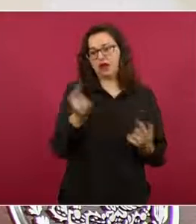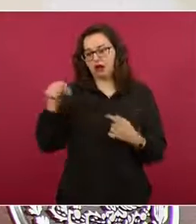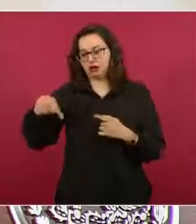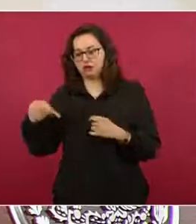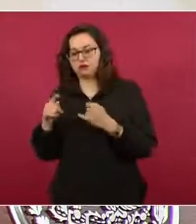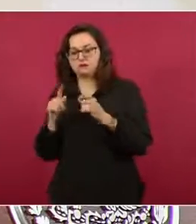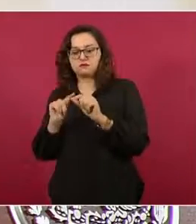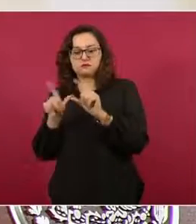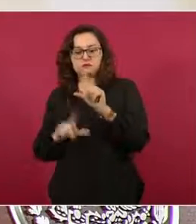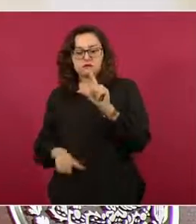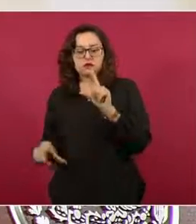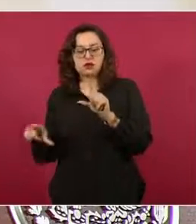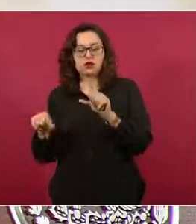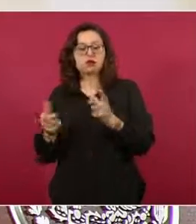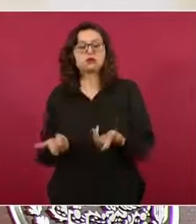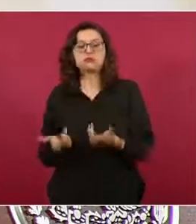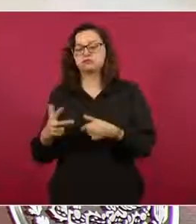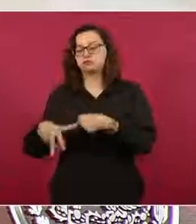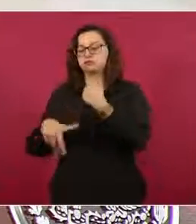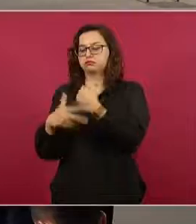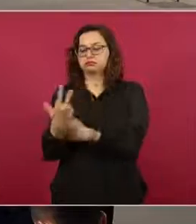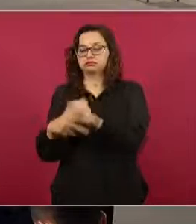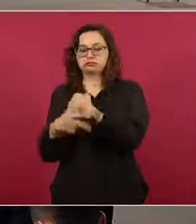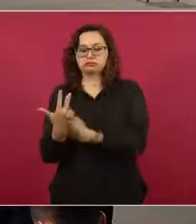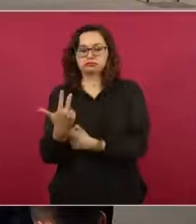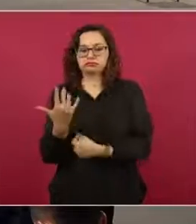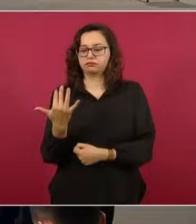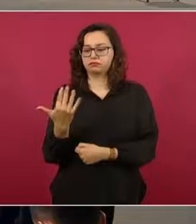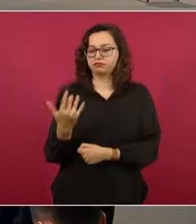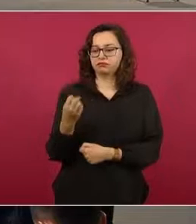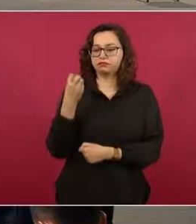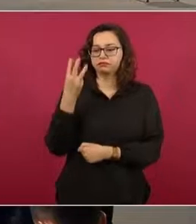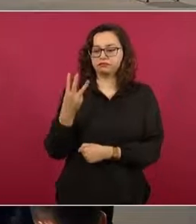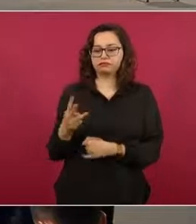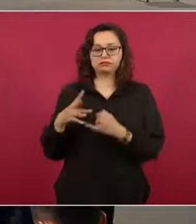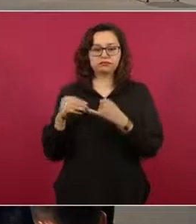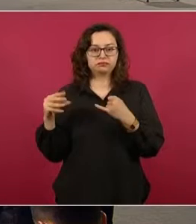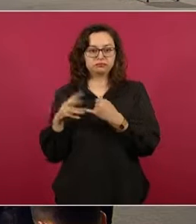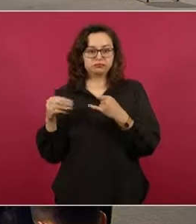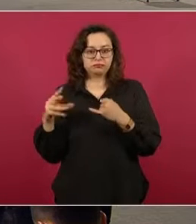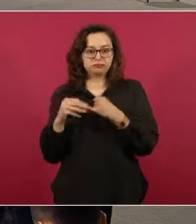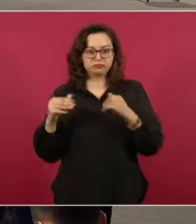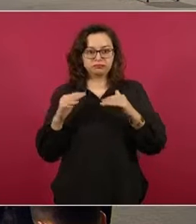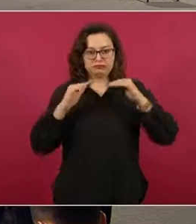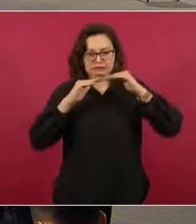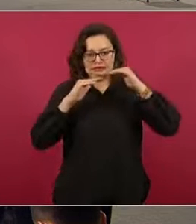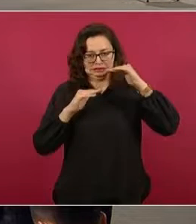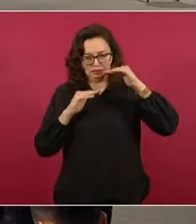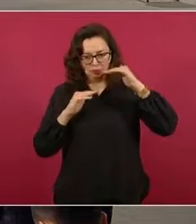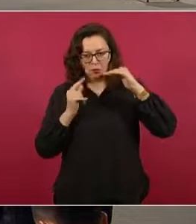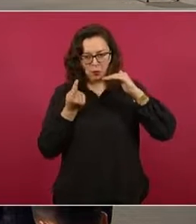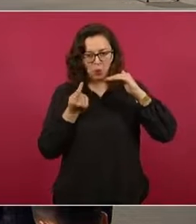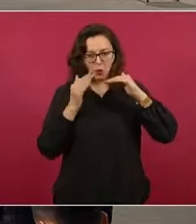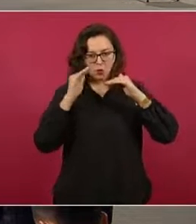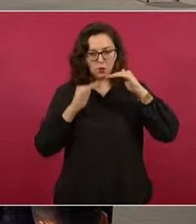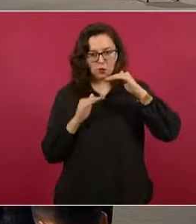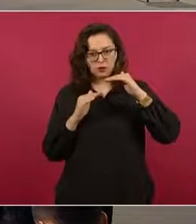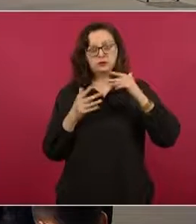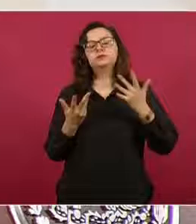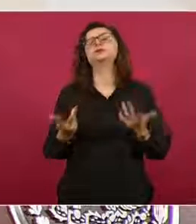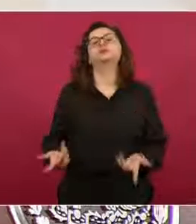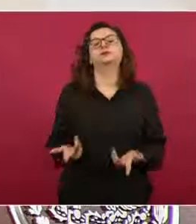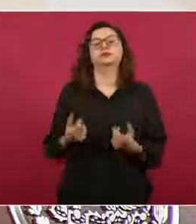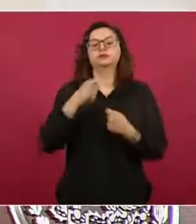145 regiones en México es de 13 pesos con 53 centavos. Seguimos encontrando varios aliados